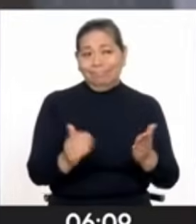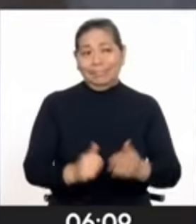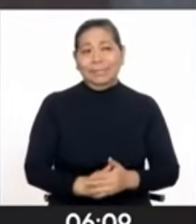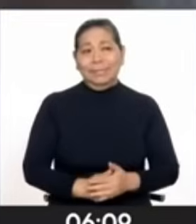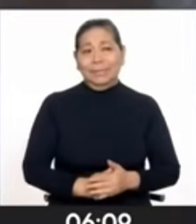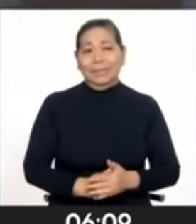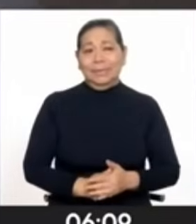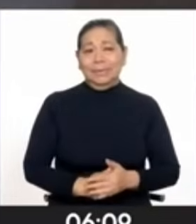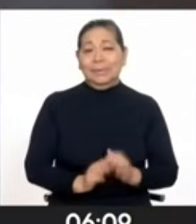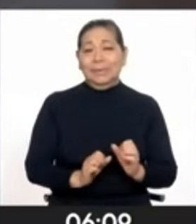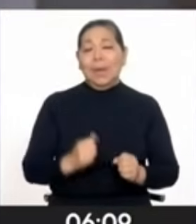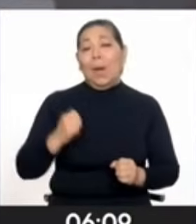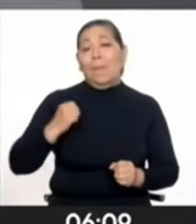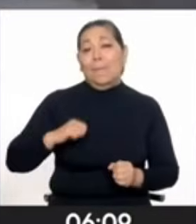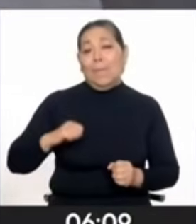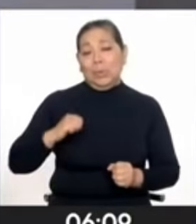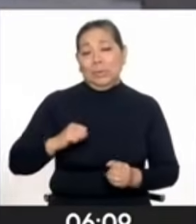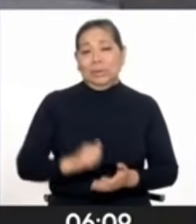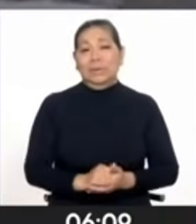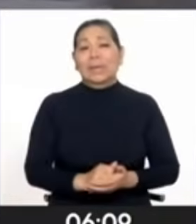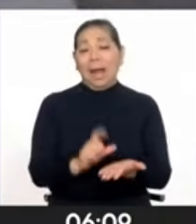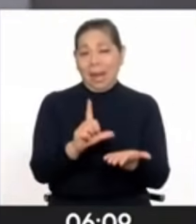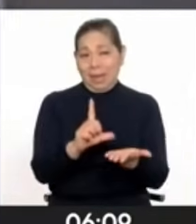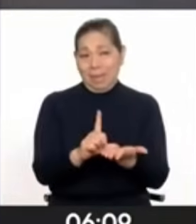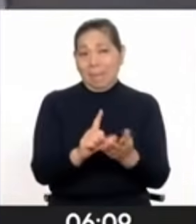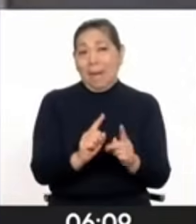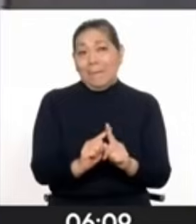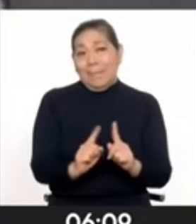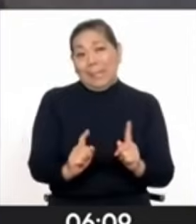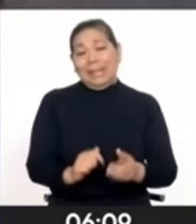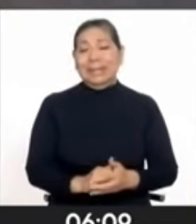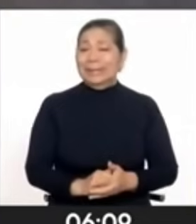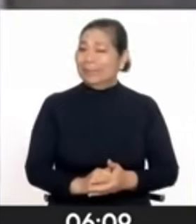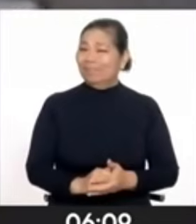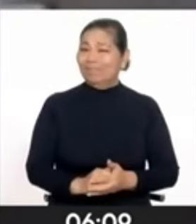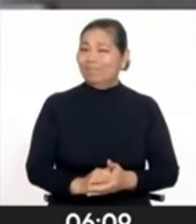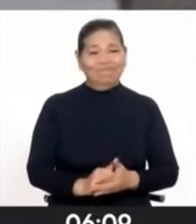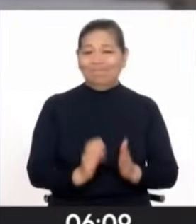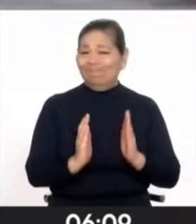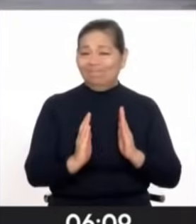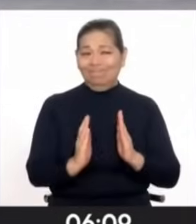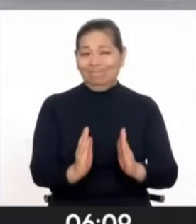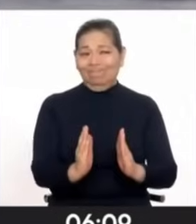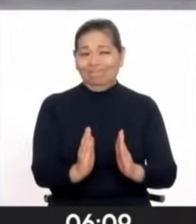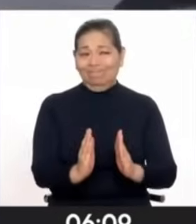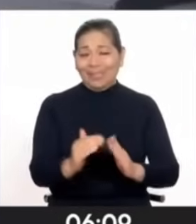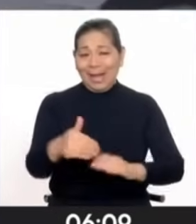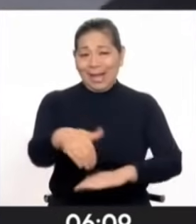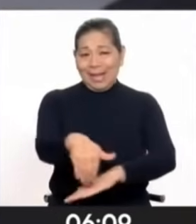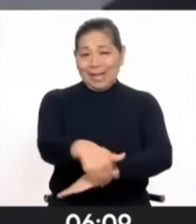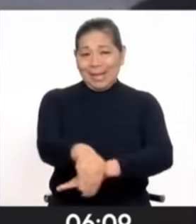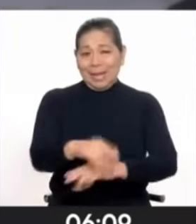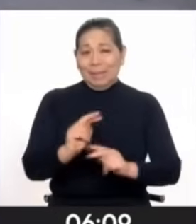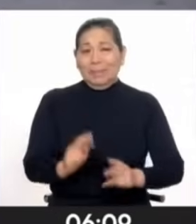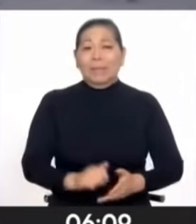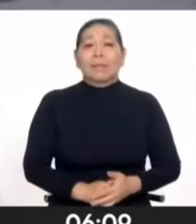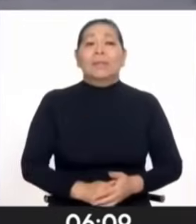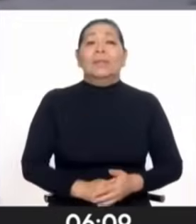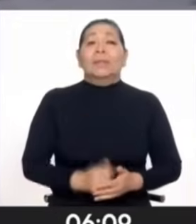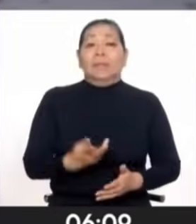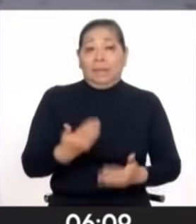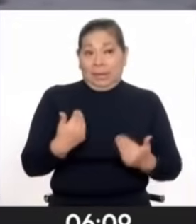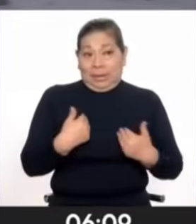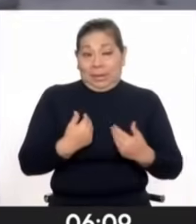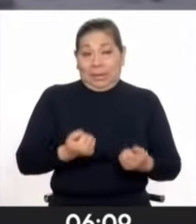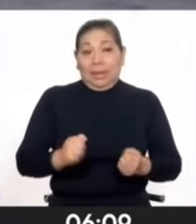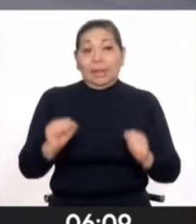tiene jurisdicción la Municipalidad de Lima. Sin embargo, ellos ocupaban precariamente este lugar, como estamos viendo ahora. Señora, buen día. ¿Usted también